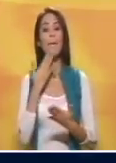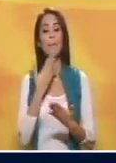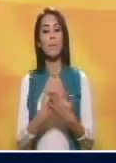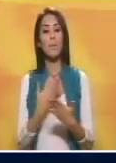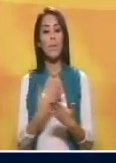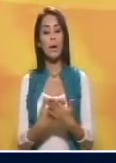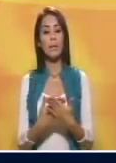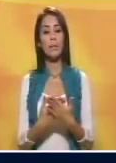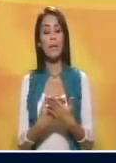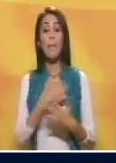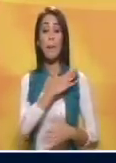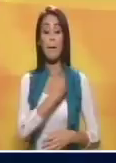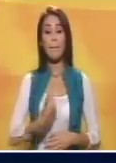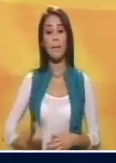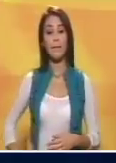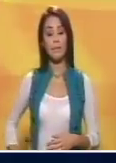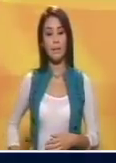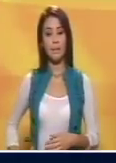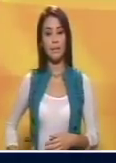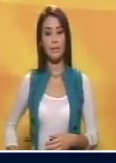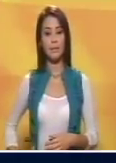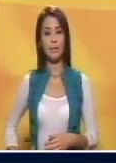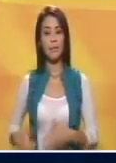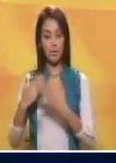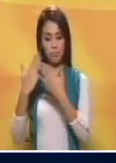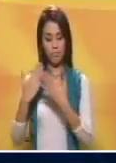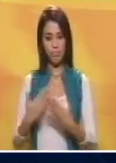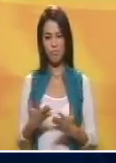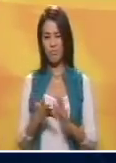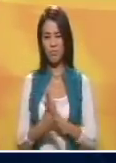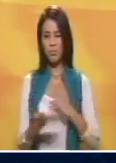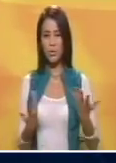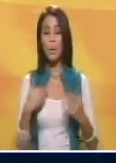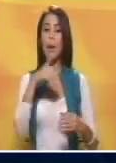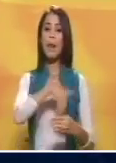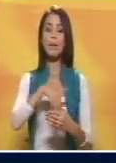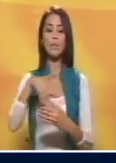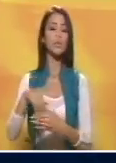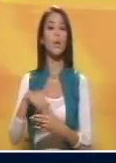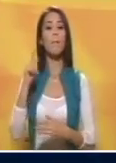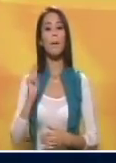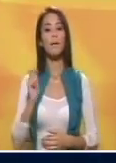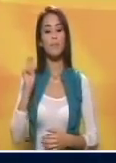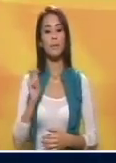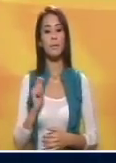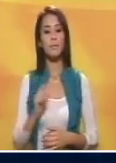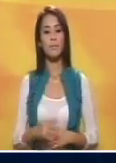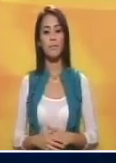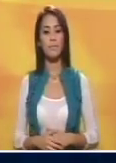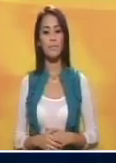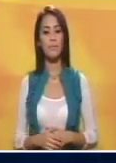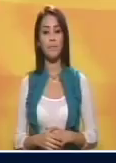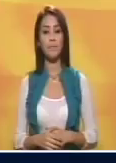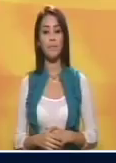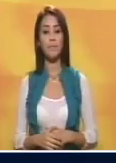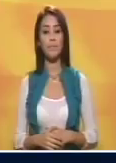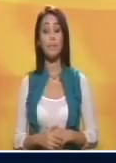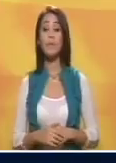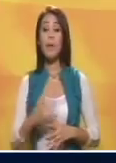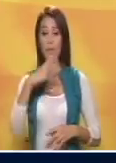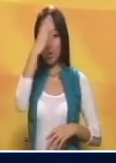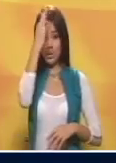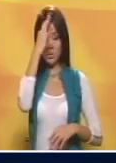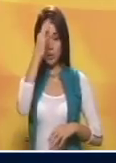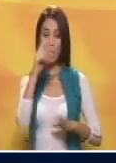de la presidenta que nos viene a traer sobre las elecciones parlamentarias de los consejos